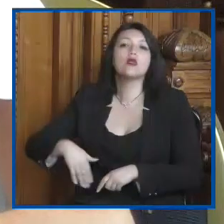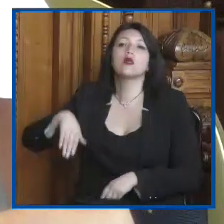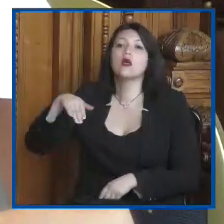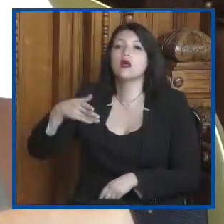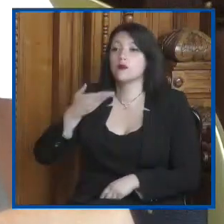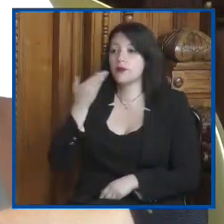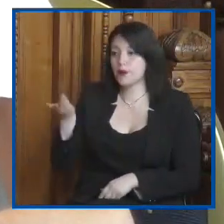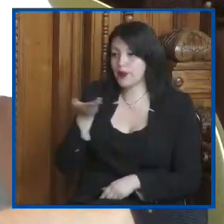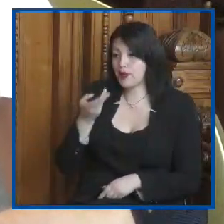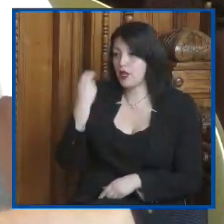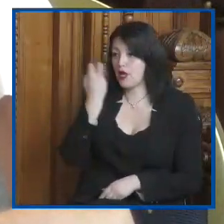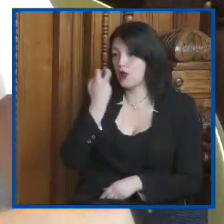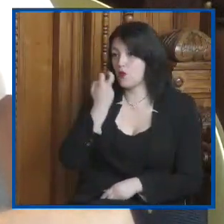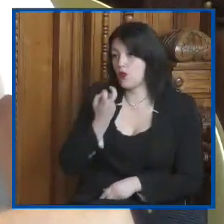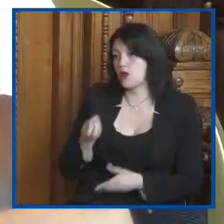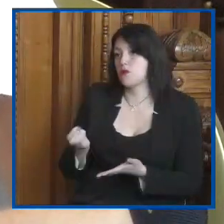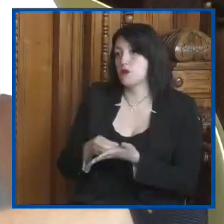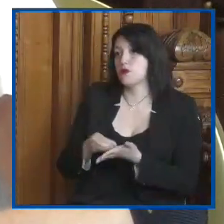comprender.